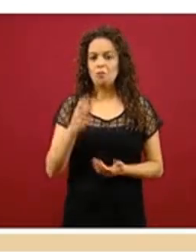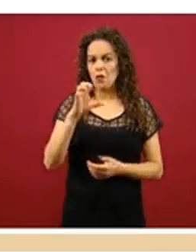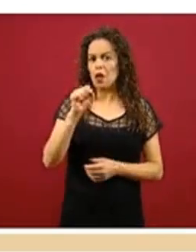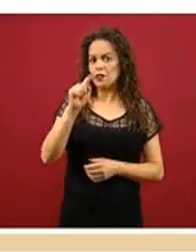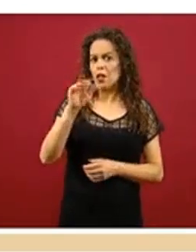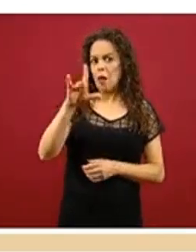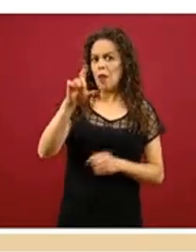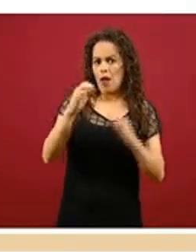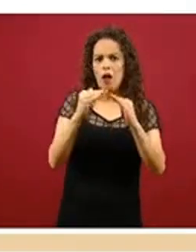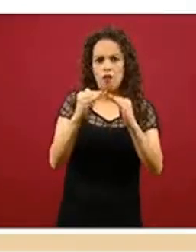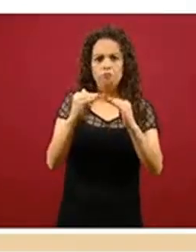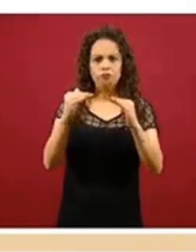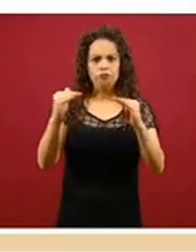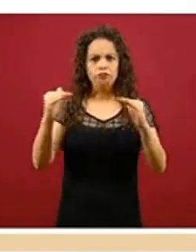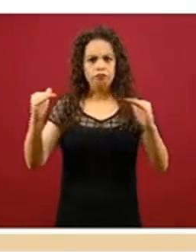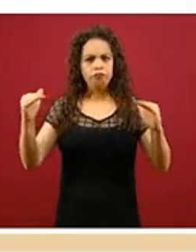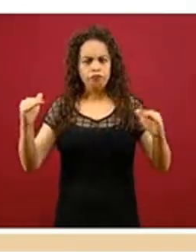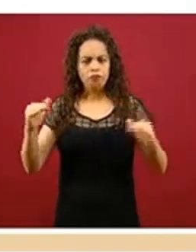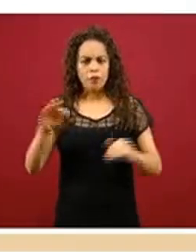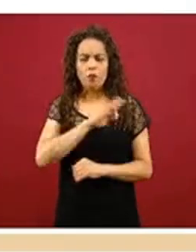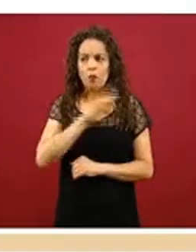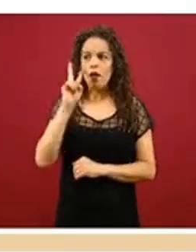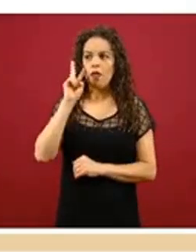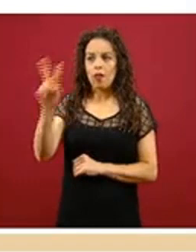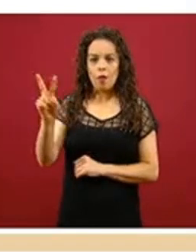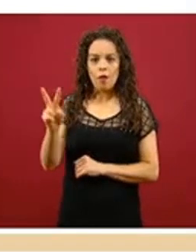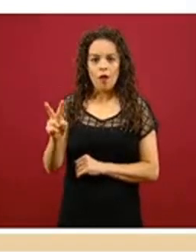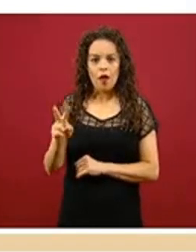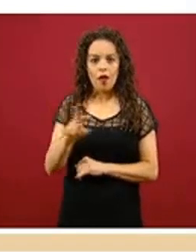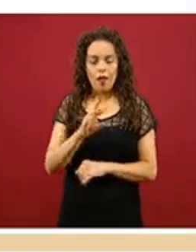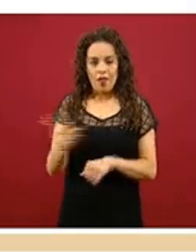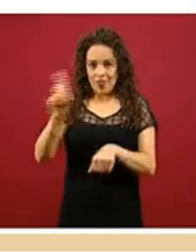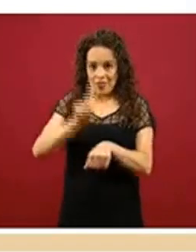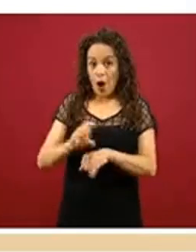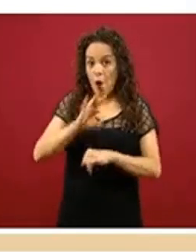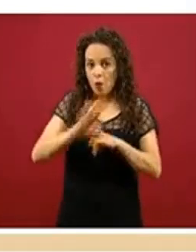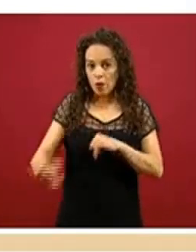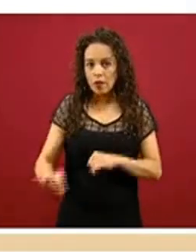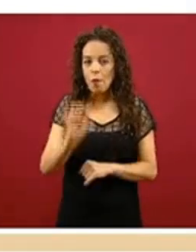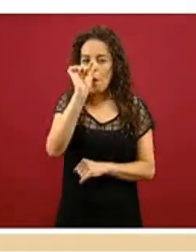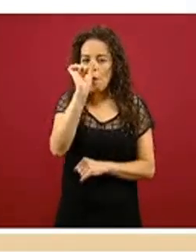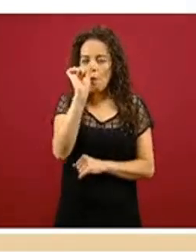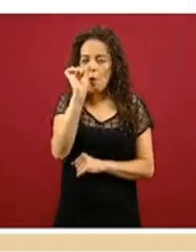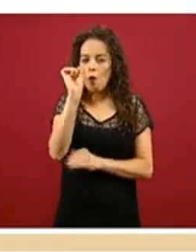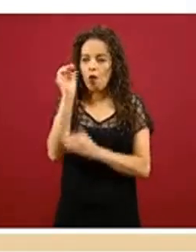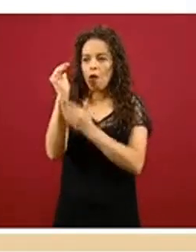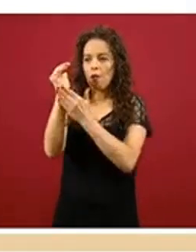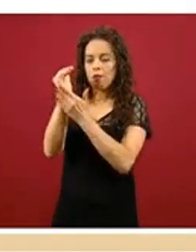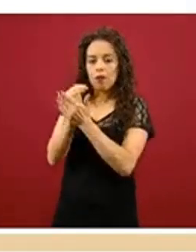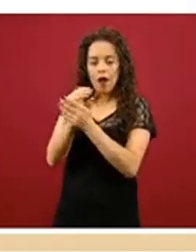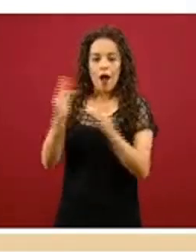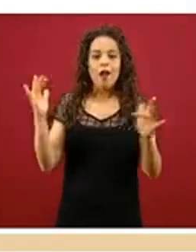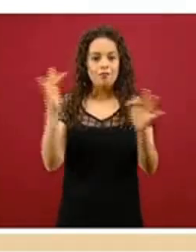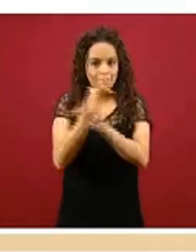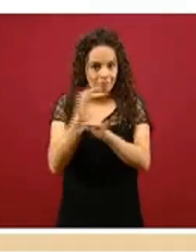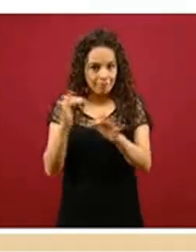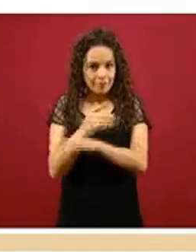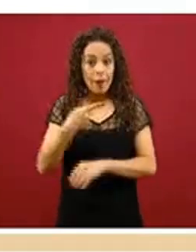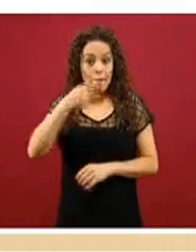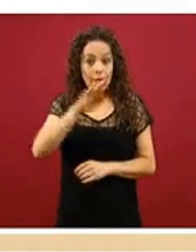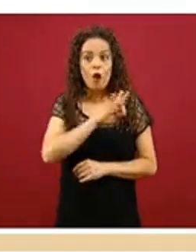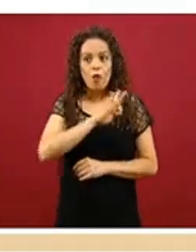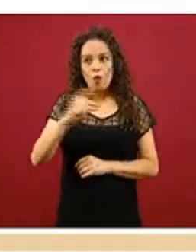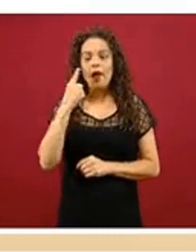estable. Se nota en los últimos días un ligero ascenso en la movilidad, sin embargo podemos ver